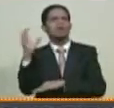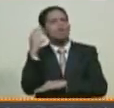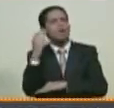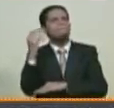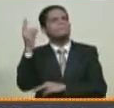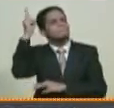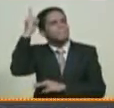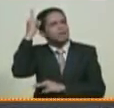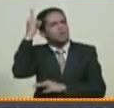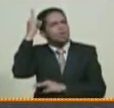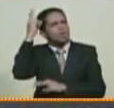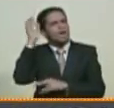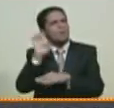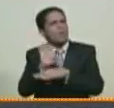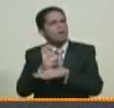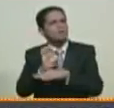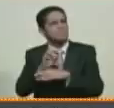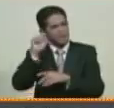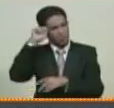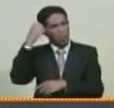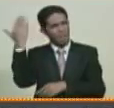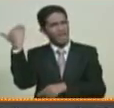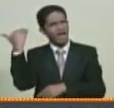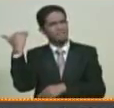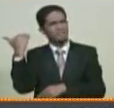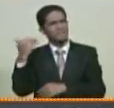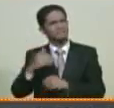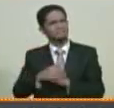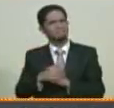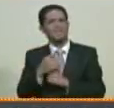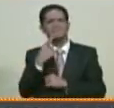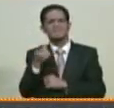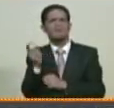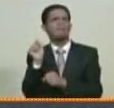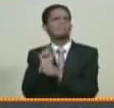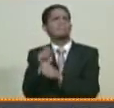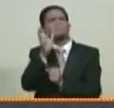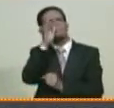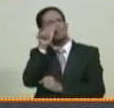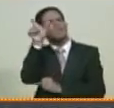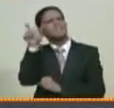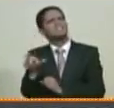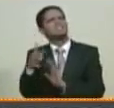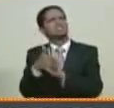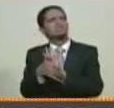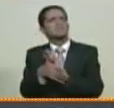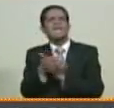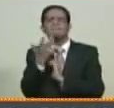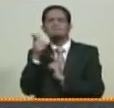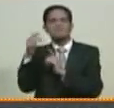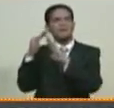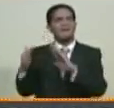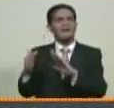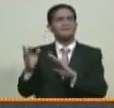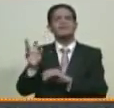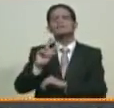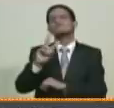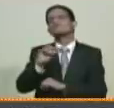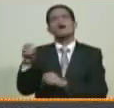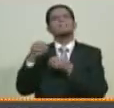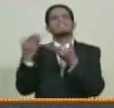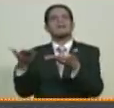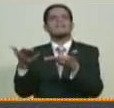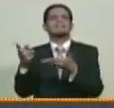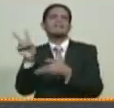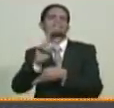recuerdan el ex vicepresidente de colombia llamando venecos estás viviendo no son para los venecos pues el 20%